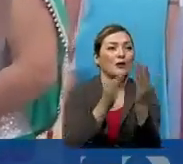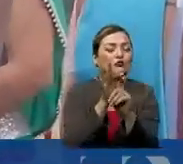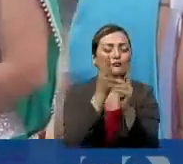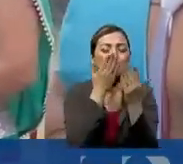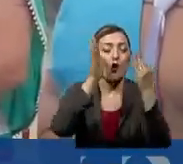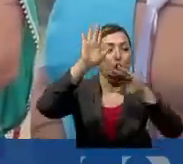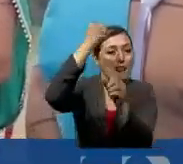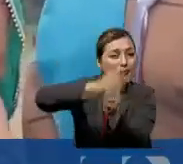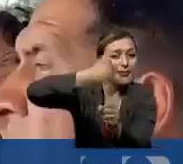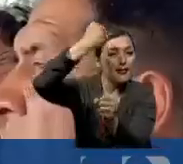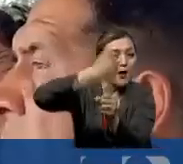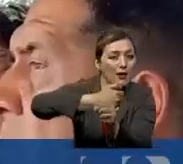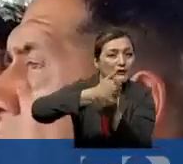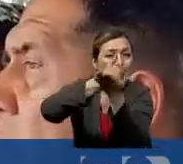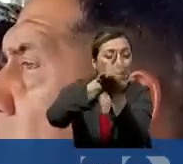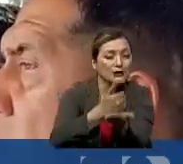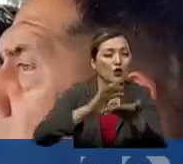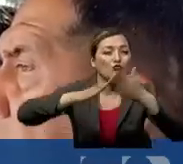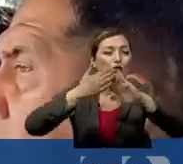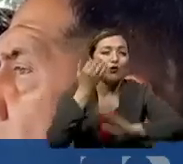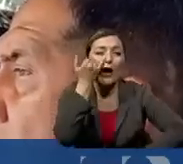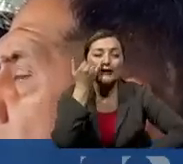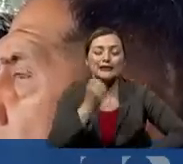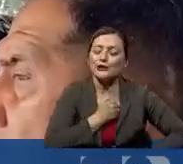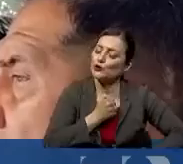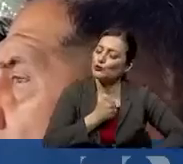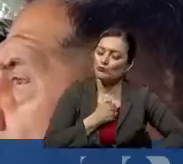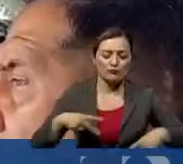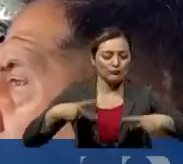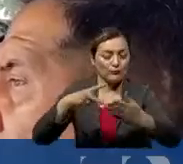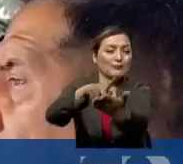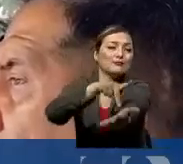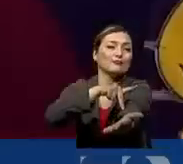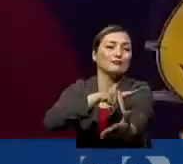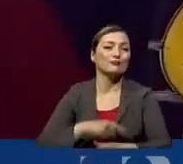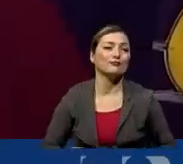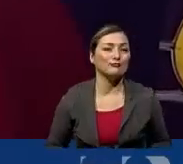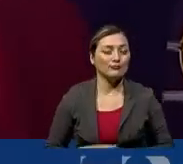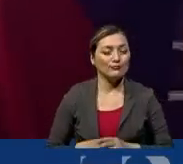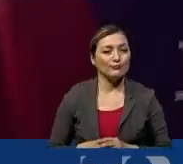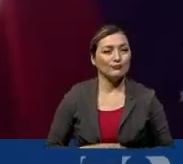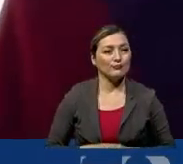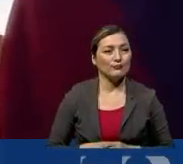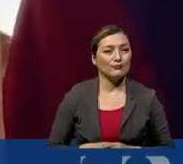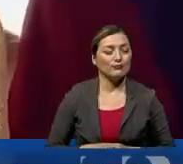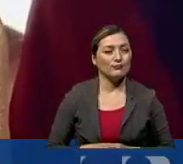a trabajar arduamente por el bienestar de su gente y por mantener vivas sus tradiciones. El